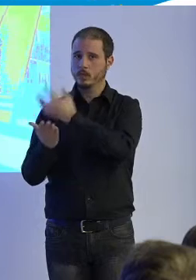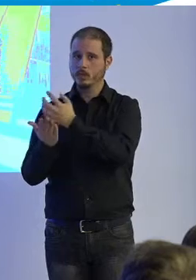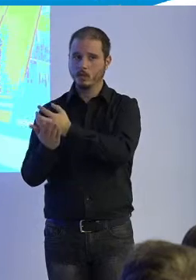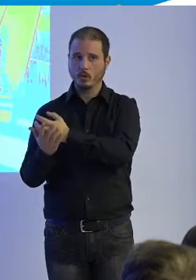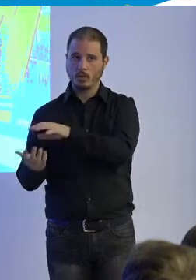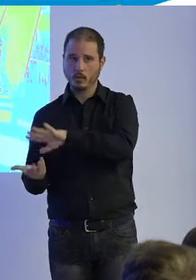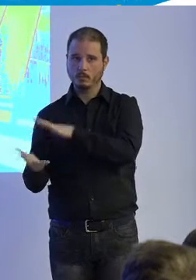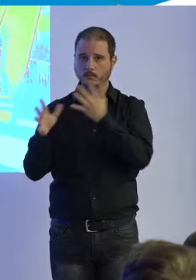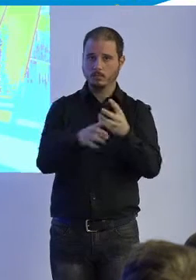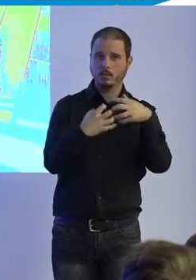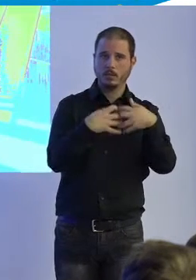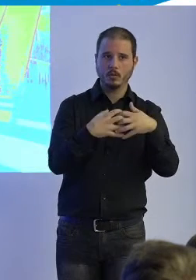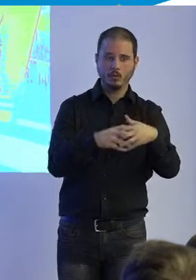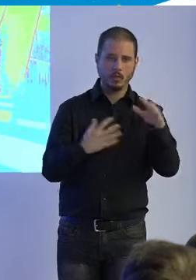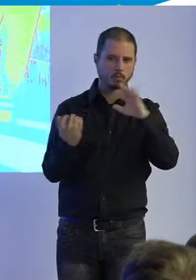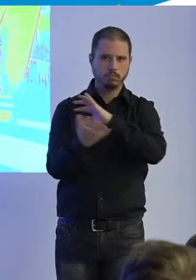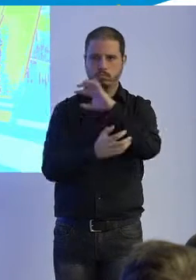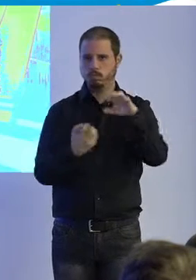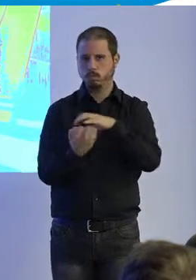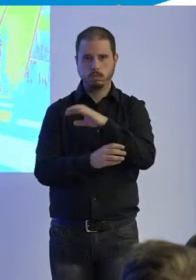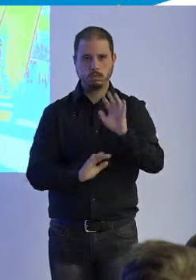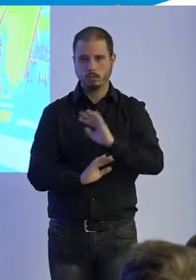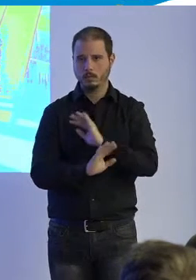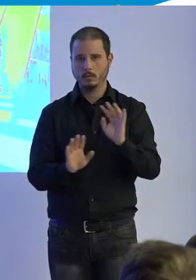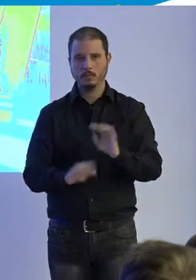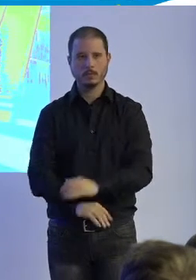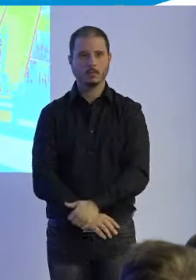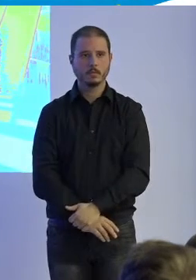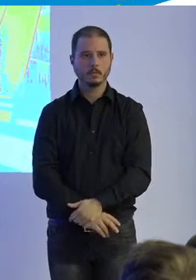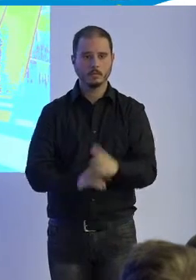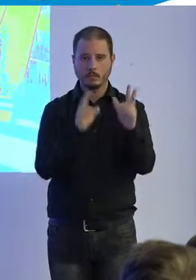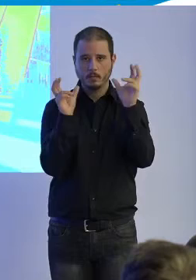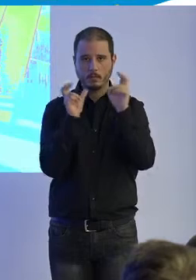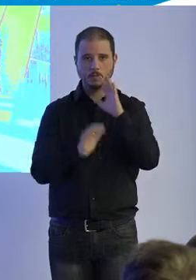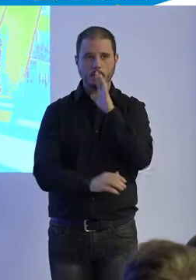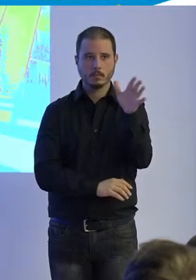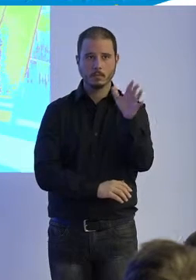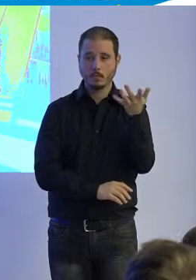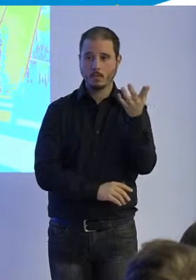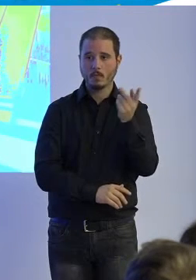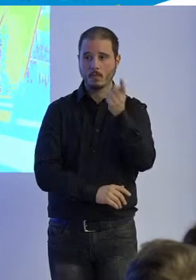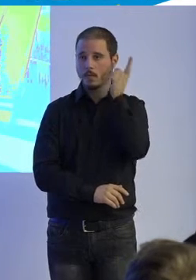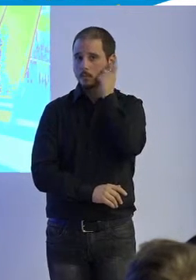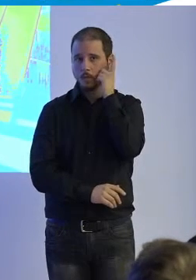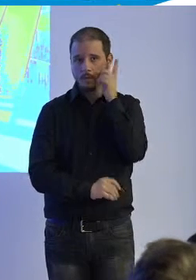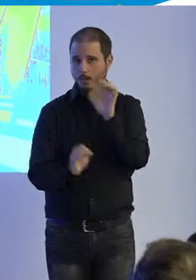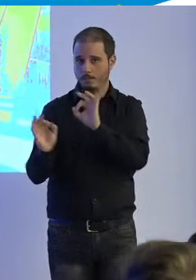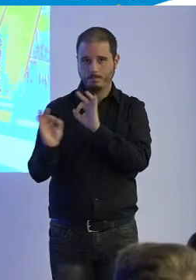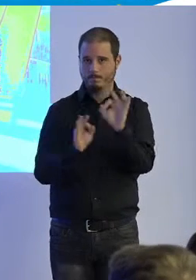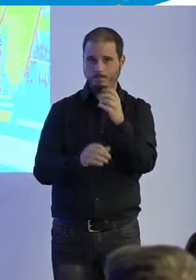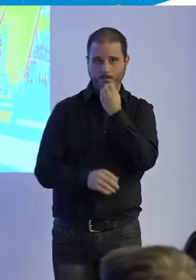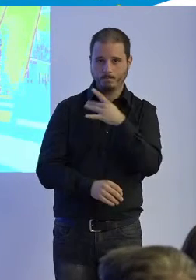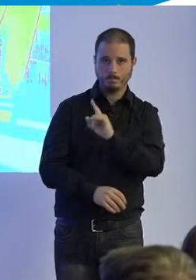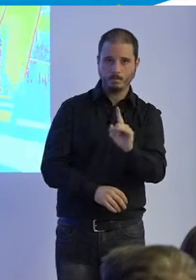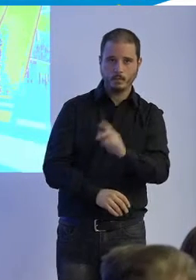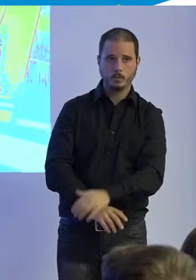follón. O sea, era un problema porque los terminales no estaban todavía preparados.